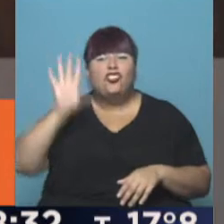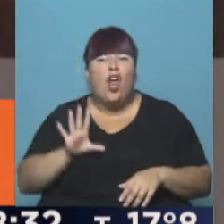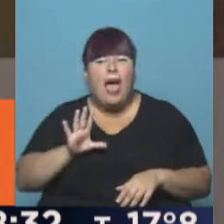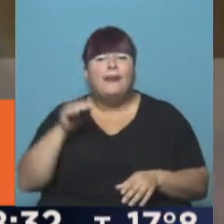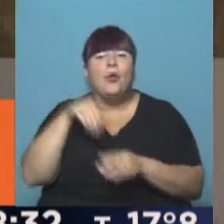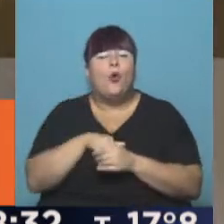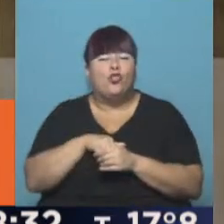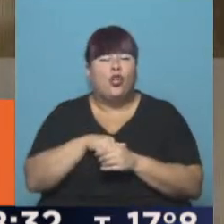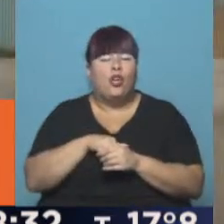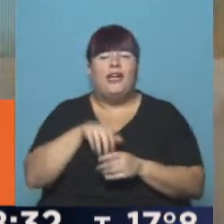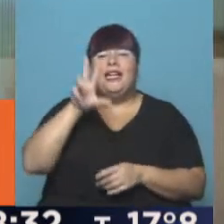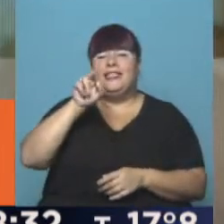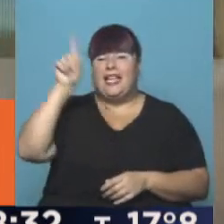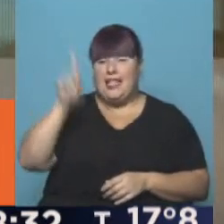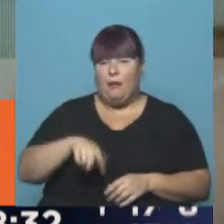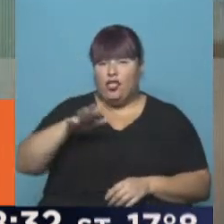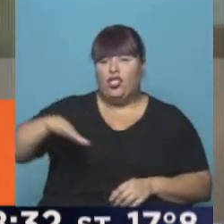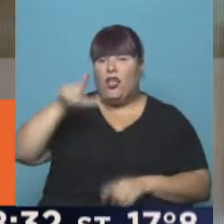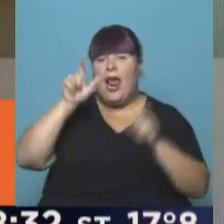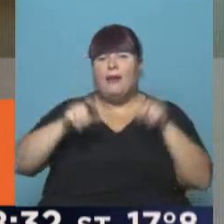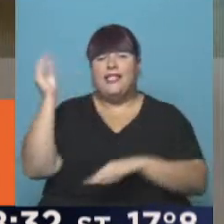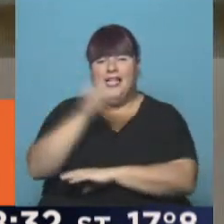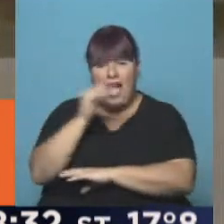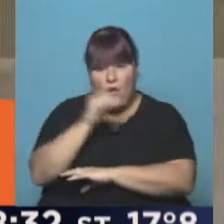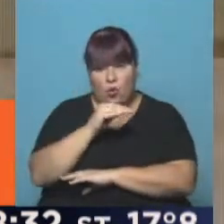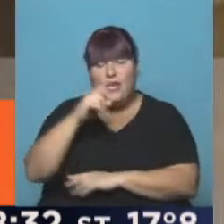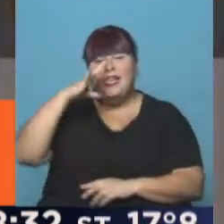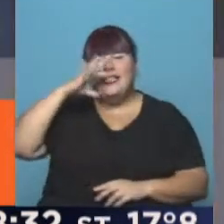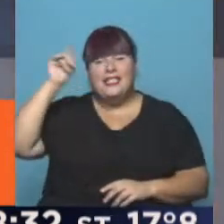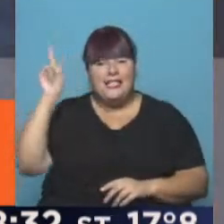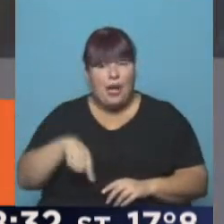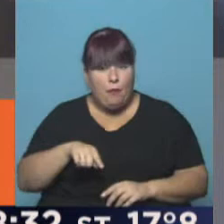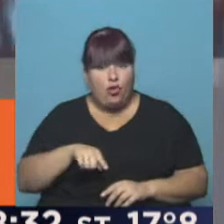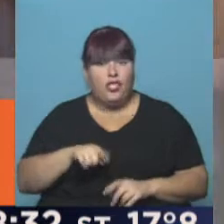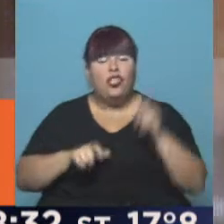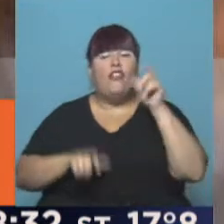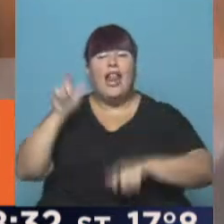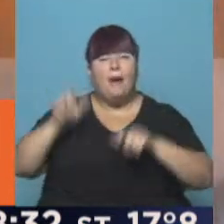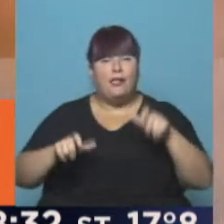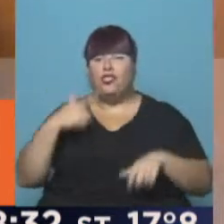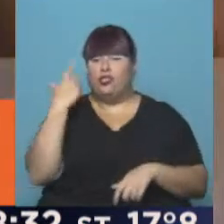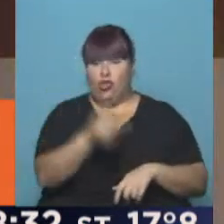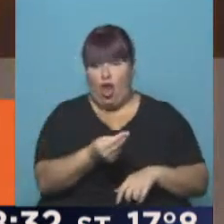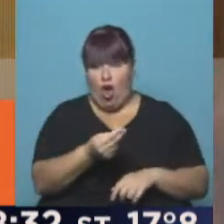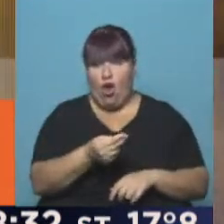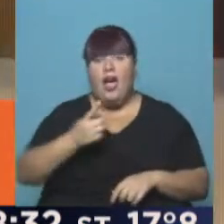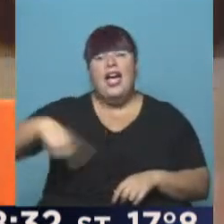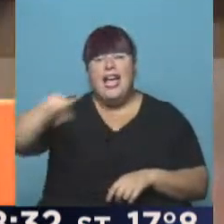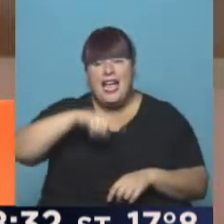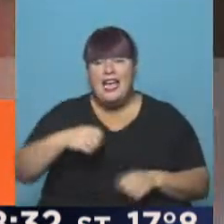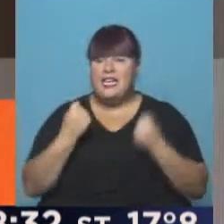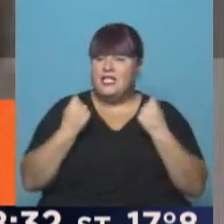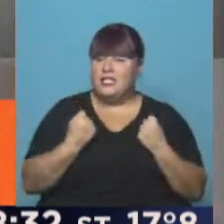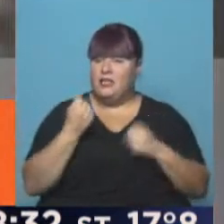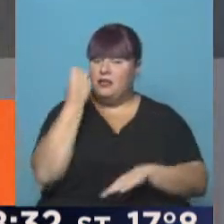la botó el 30% de la población santacruceña un 70% de la población le dijo que no ellos están sentados